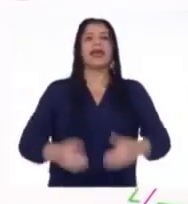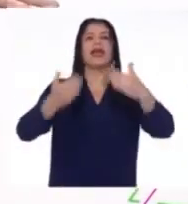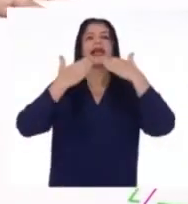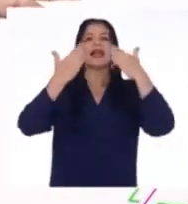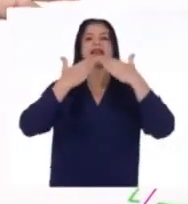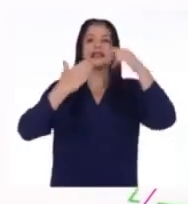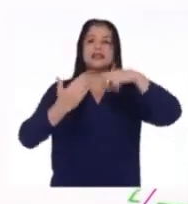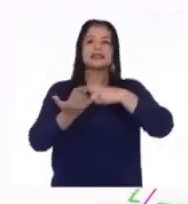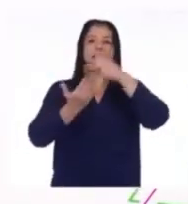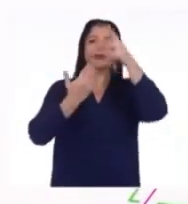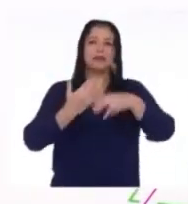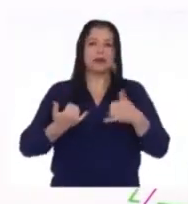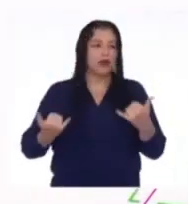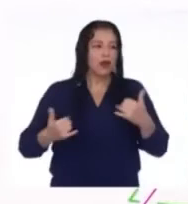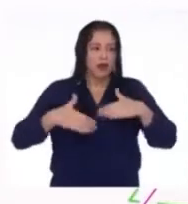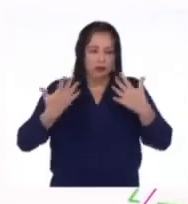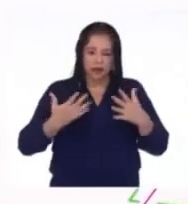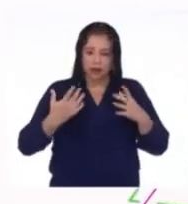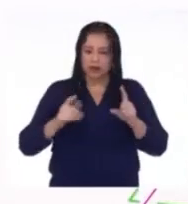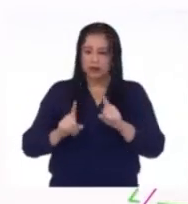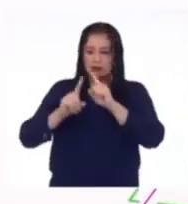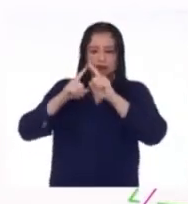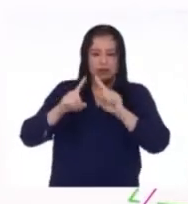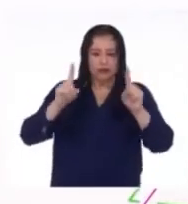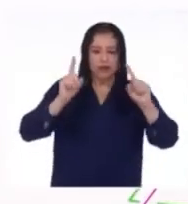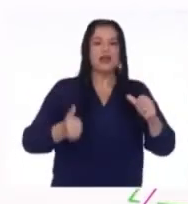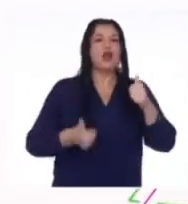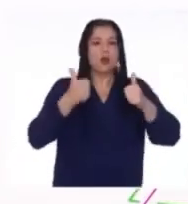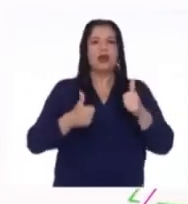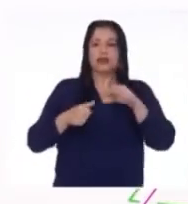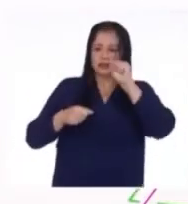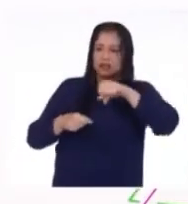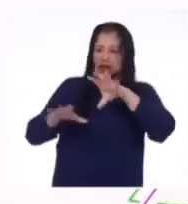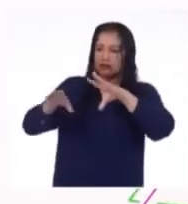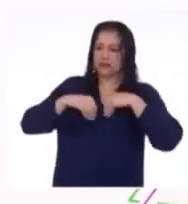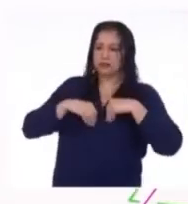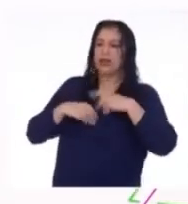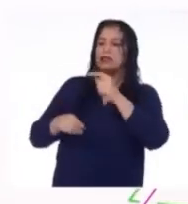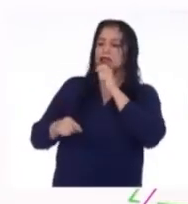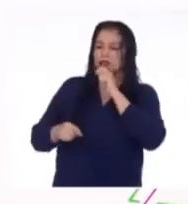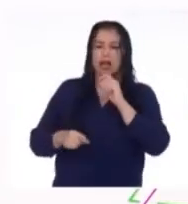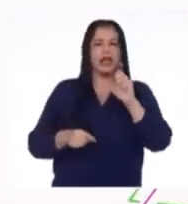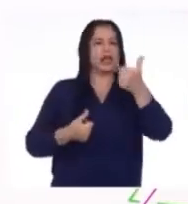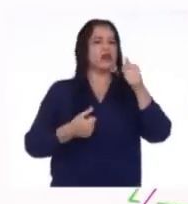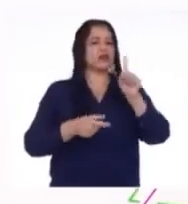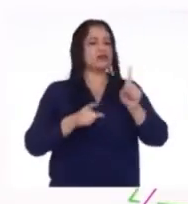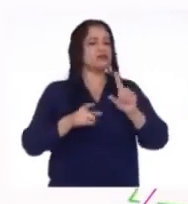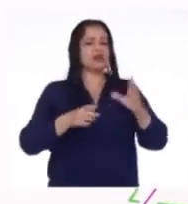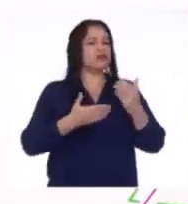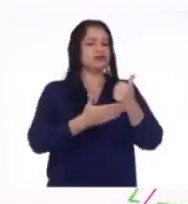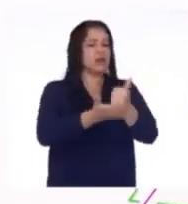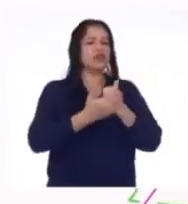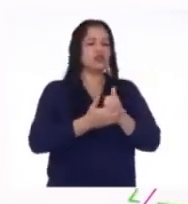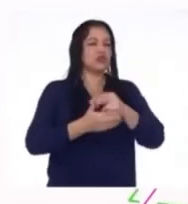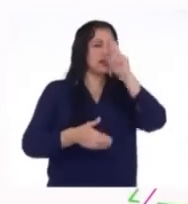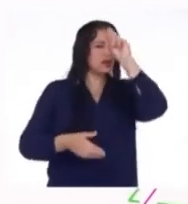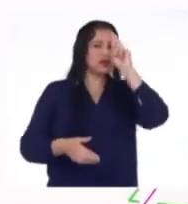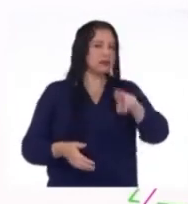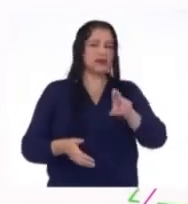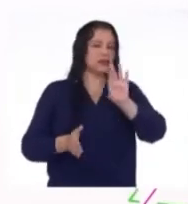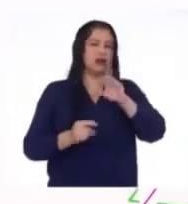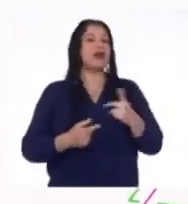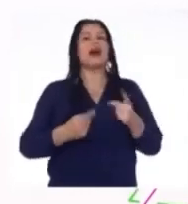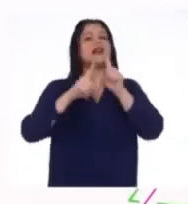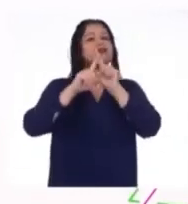Gracias al programa de hoy, podemos diferenciar entre lo que se debe tolerar y lo que no nos ayuda a fomentar el respeto y